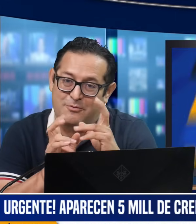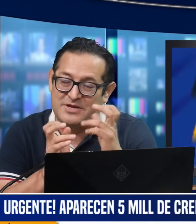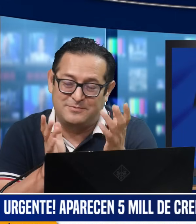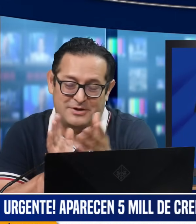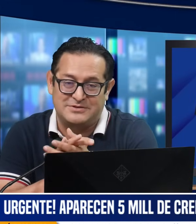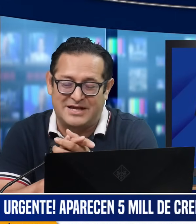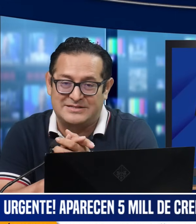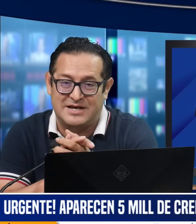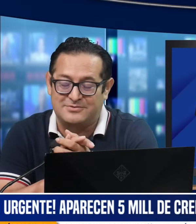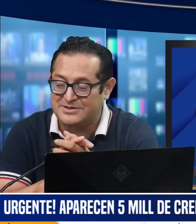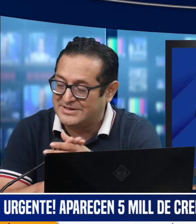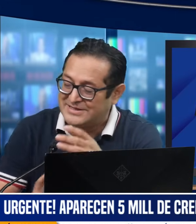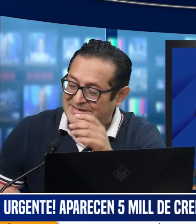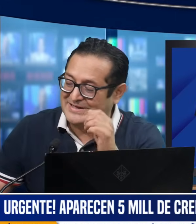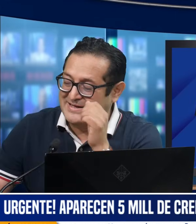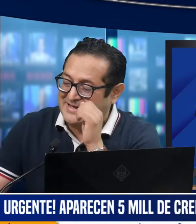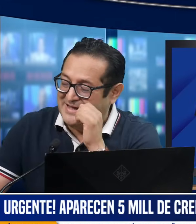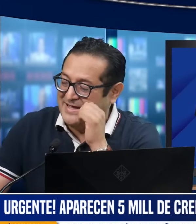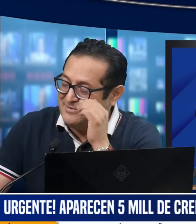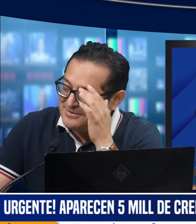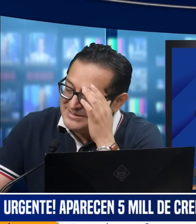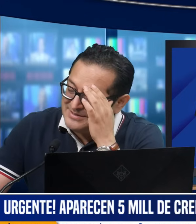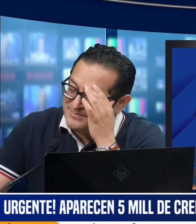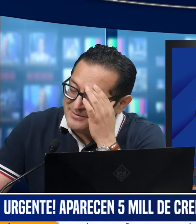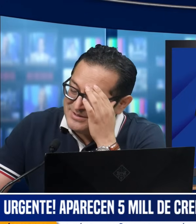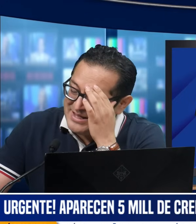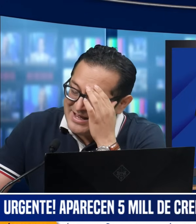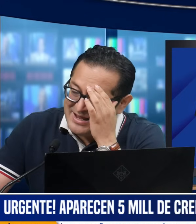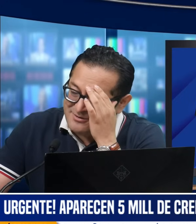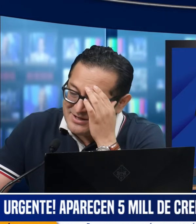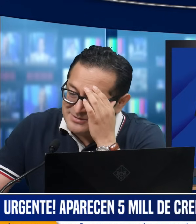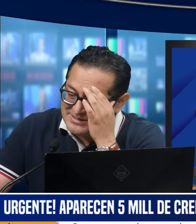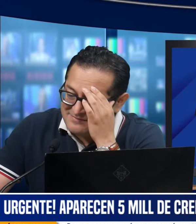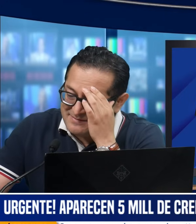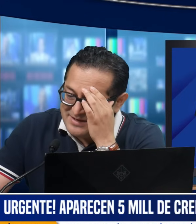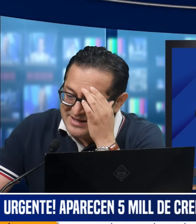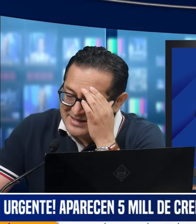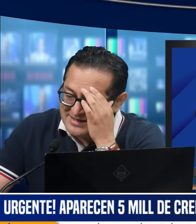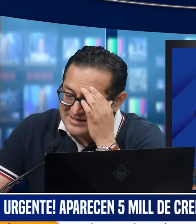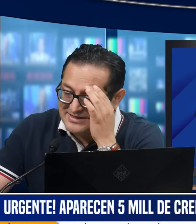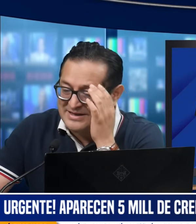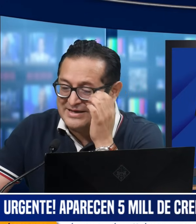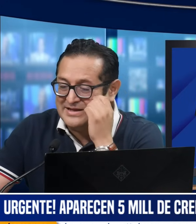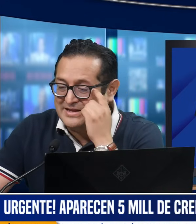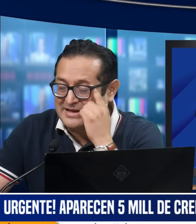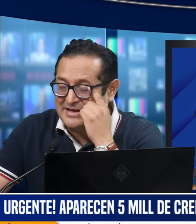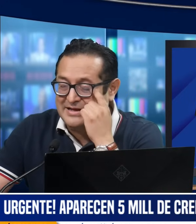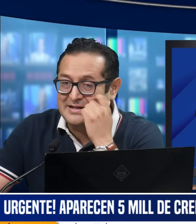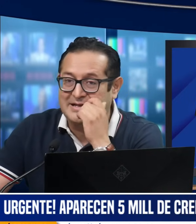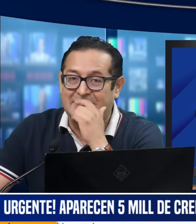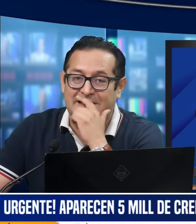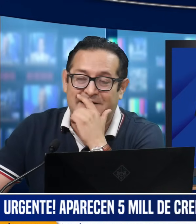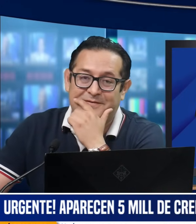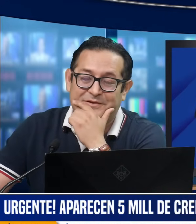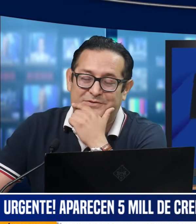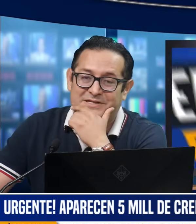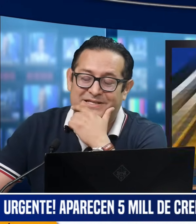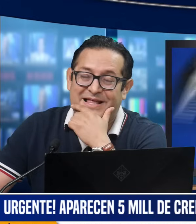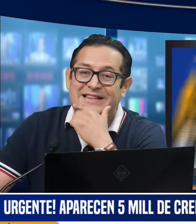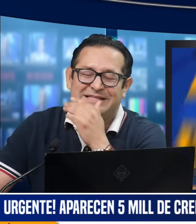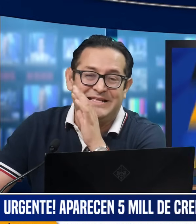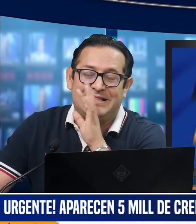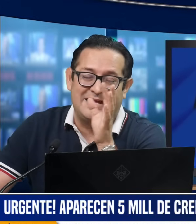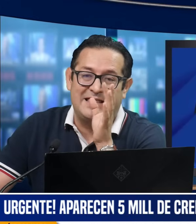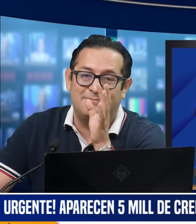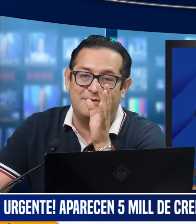esposo entre comillas porque no están casados y uno se pregunta caray con razón esta familia que de de de de soi